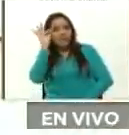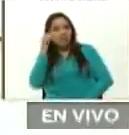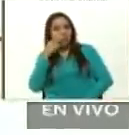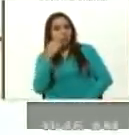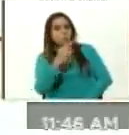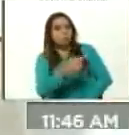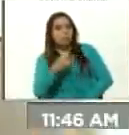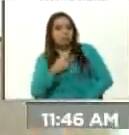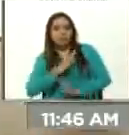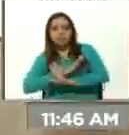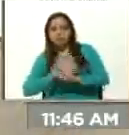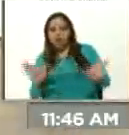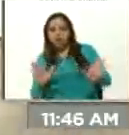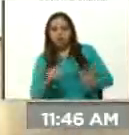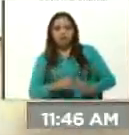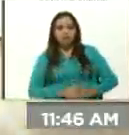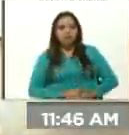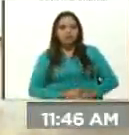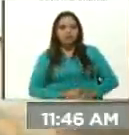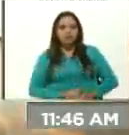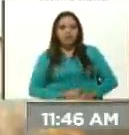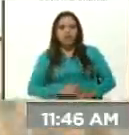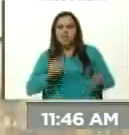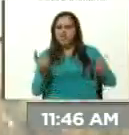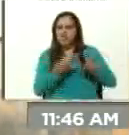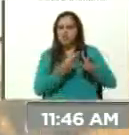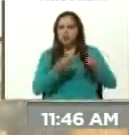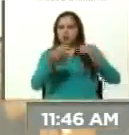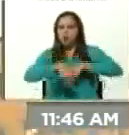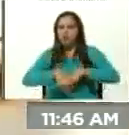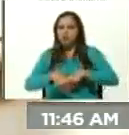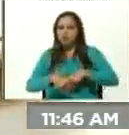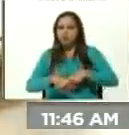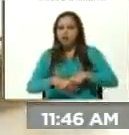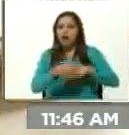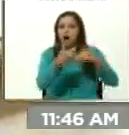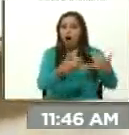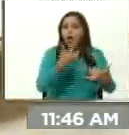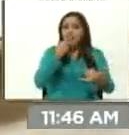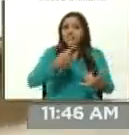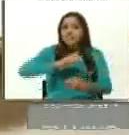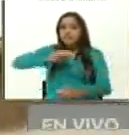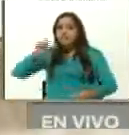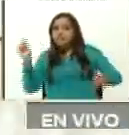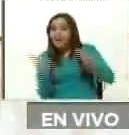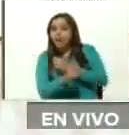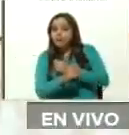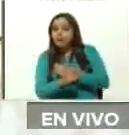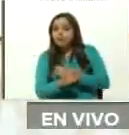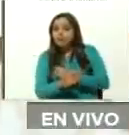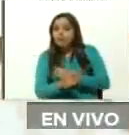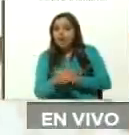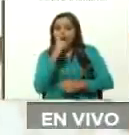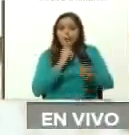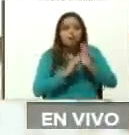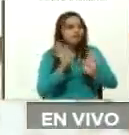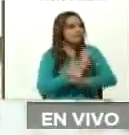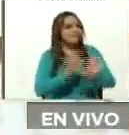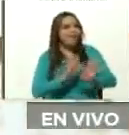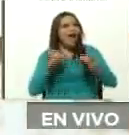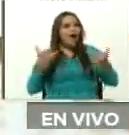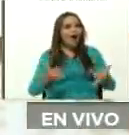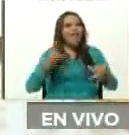tanto, este segundo acuerdo habla claramente que la cooperación deberá ser real y que la Fiscalía de la